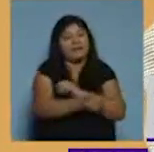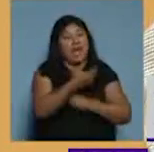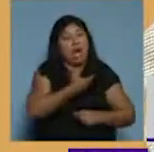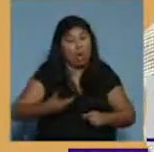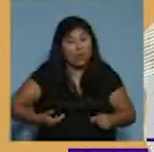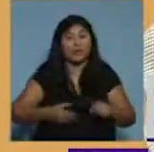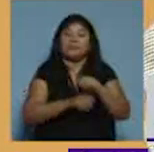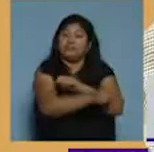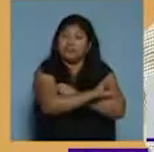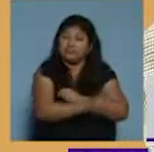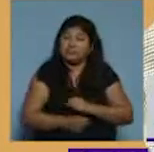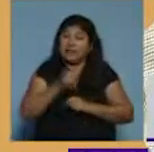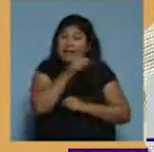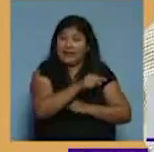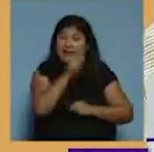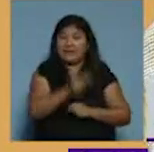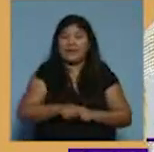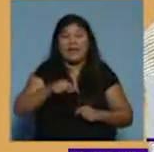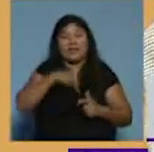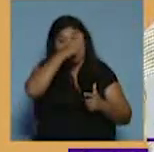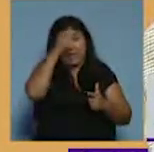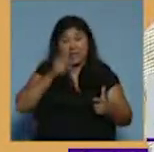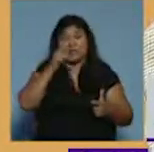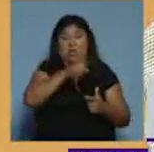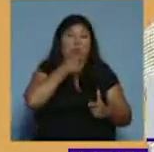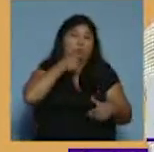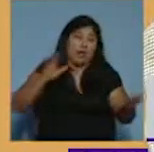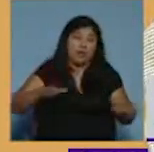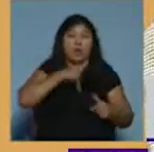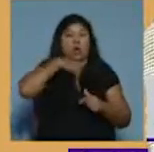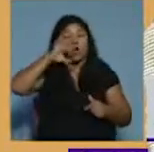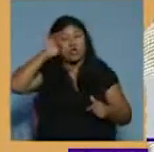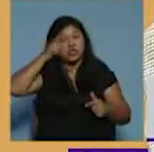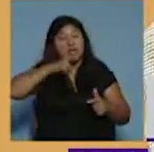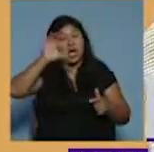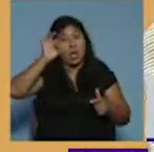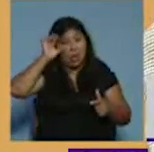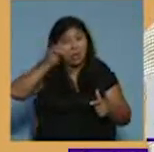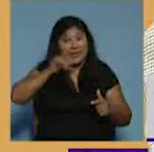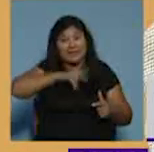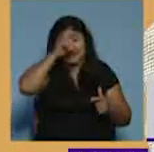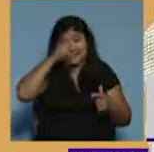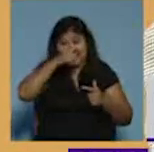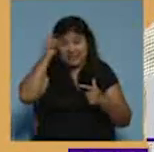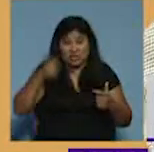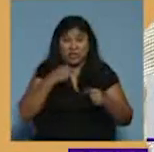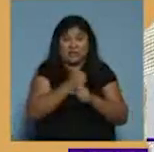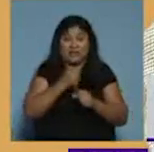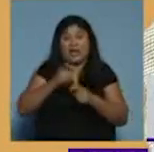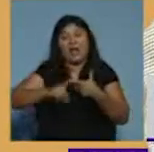orden nacional en esta causa está imputado jose lopez ex secretario de obras públicas de la nación germán nivel o ex